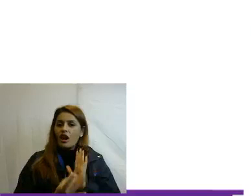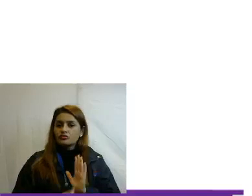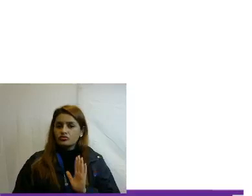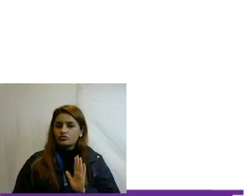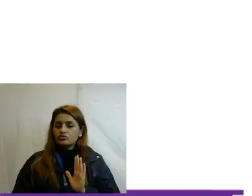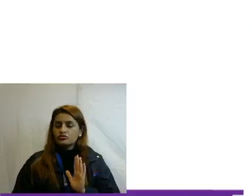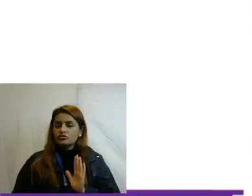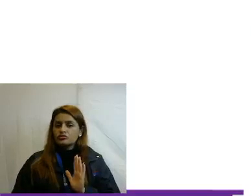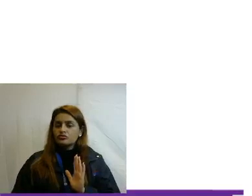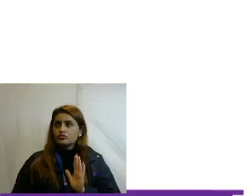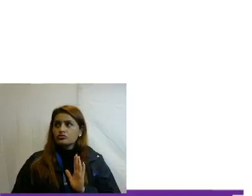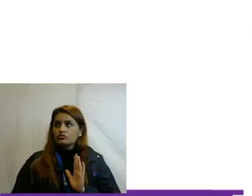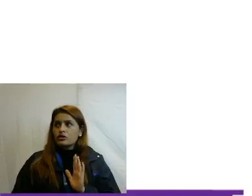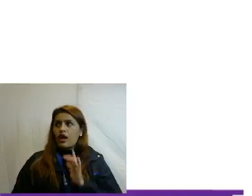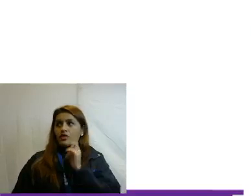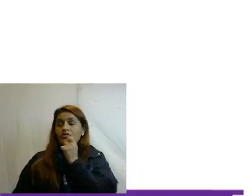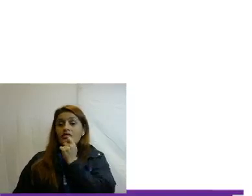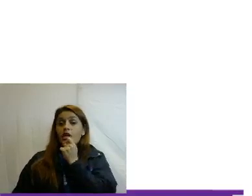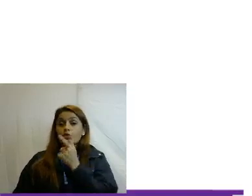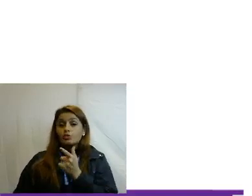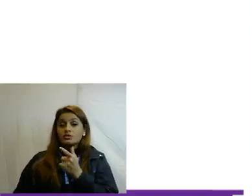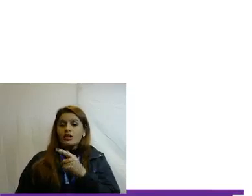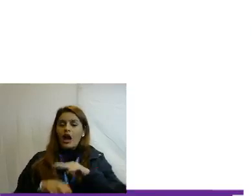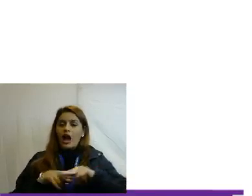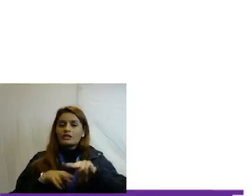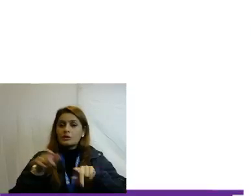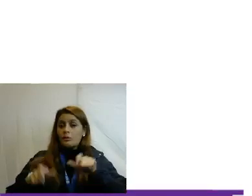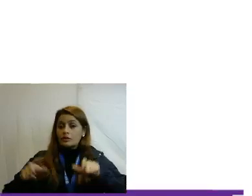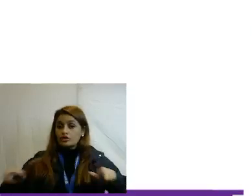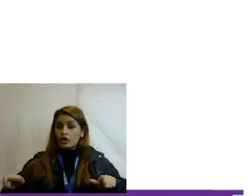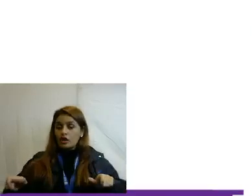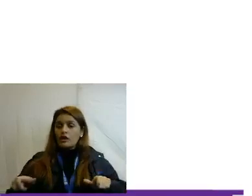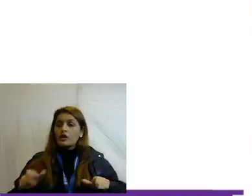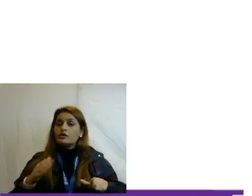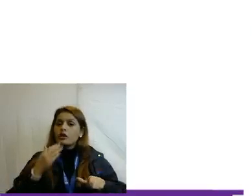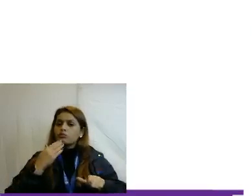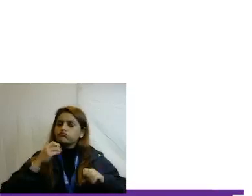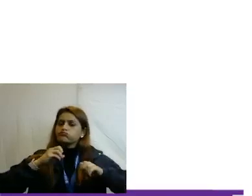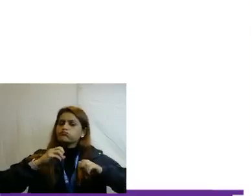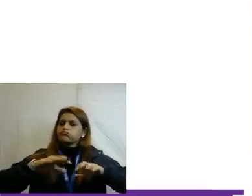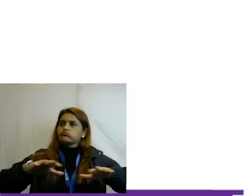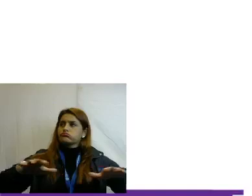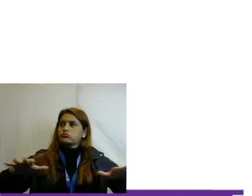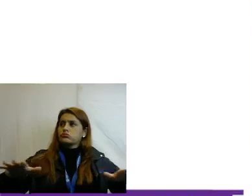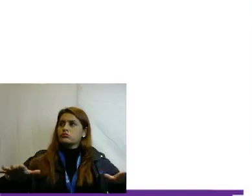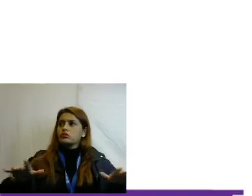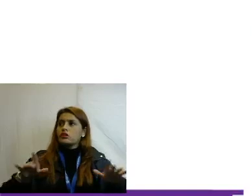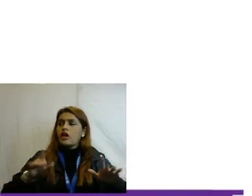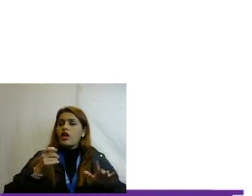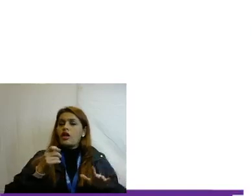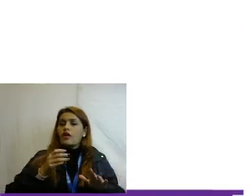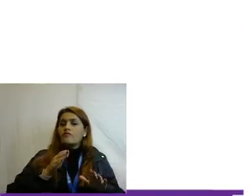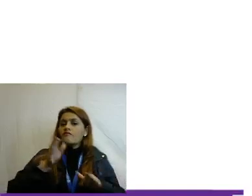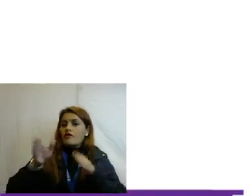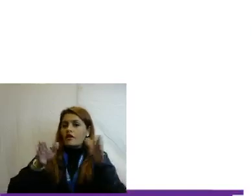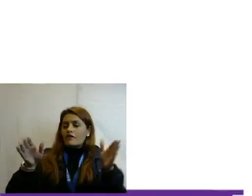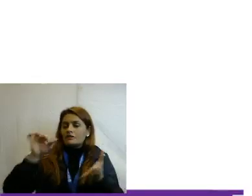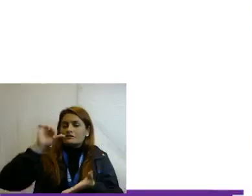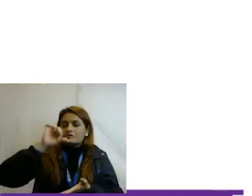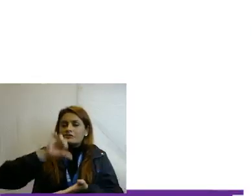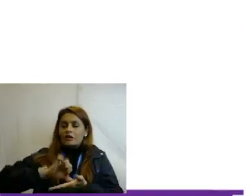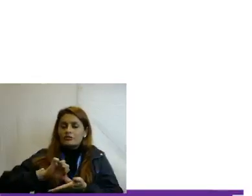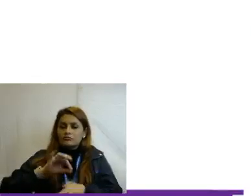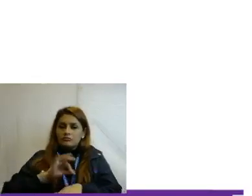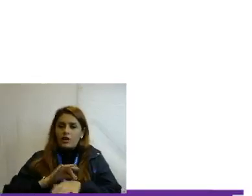estas denuncias hechas por la comunidad y que han facilitado también la derivación al centro veterinario con su